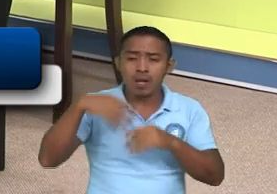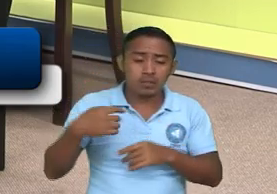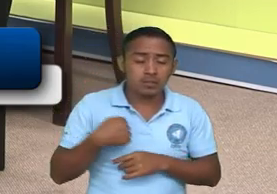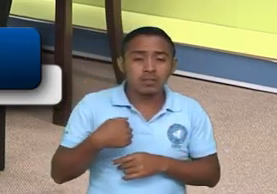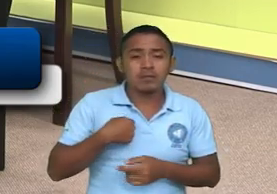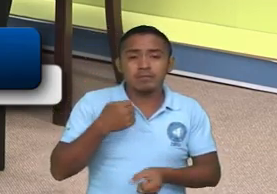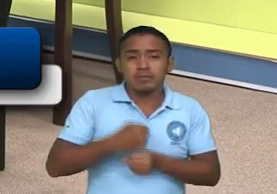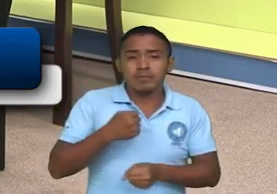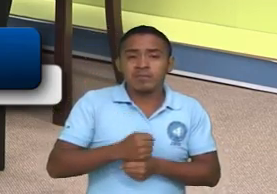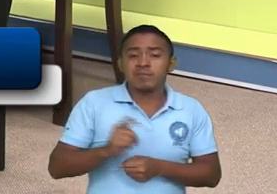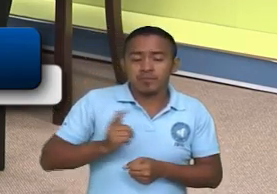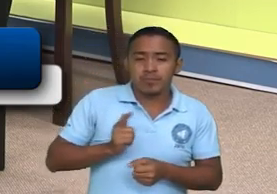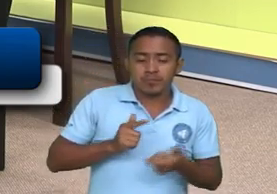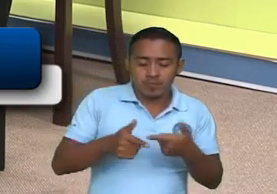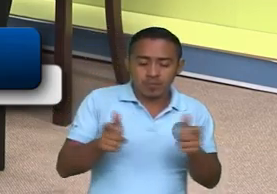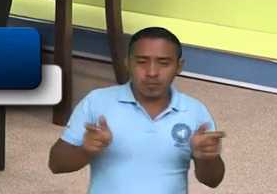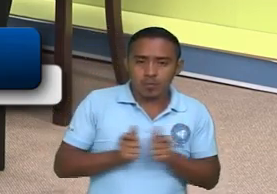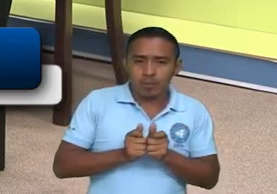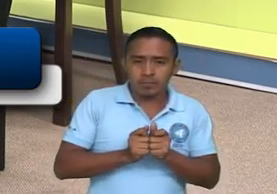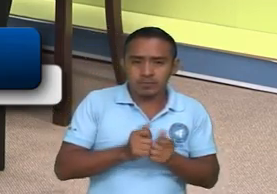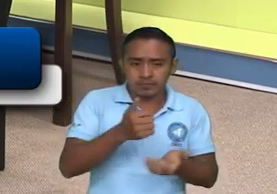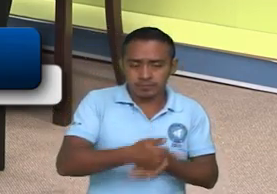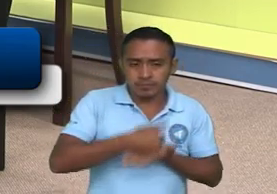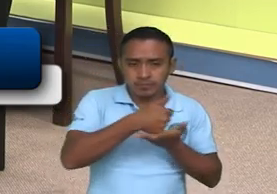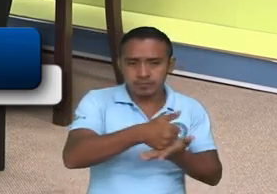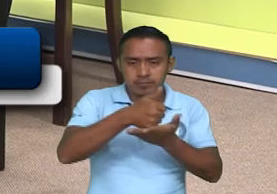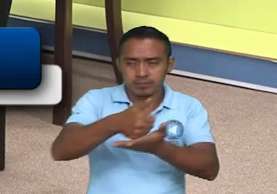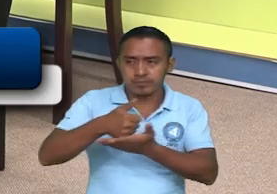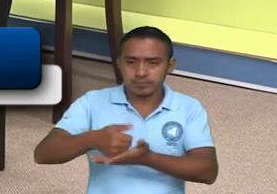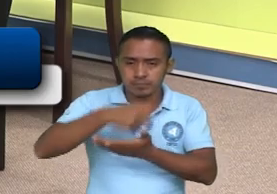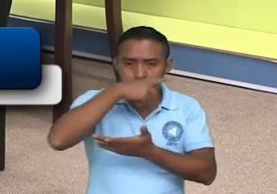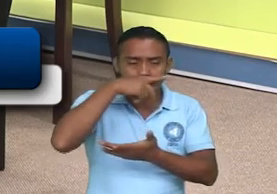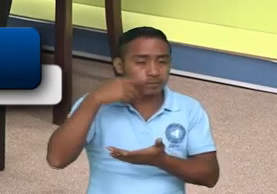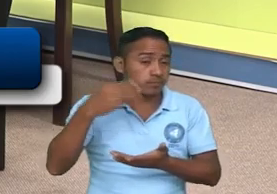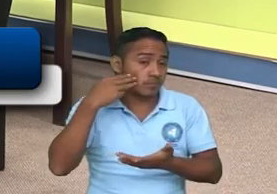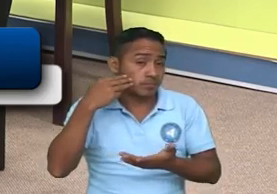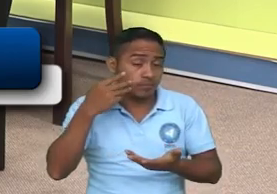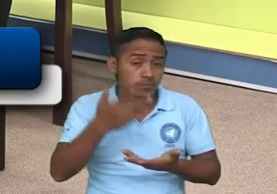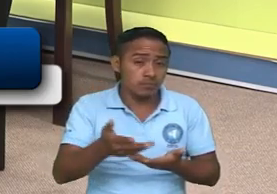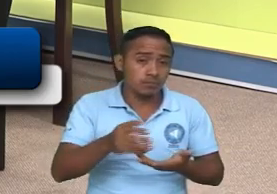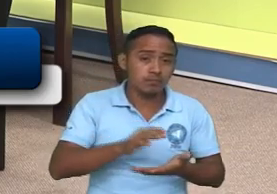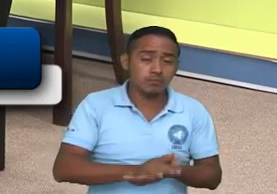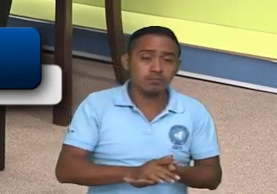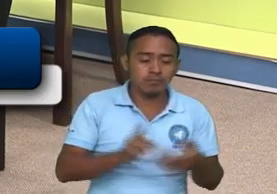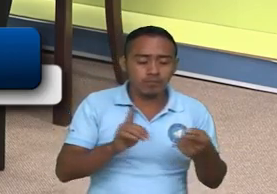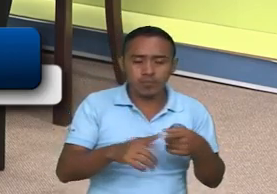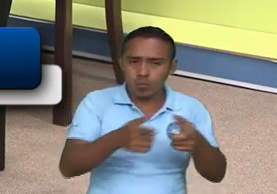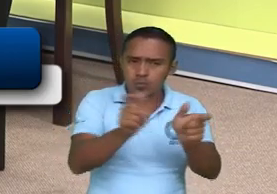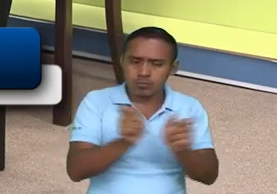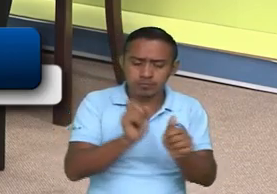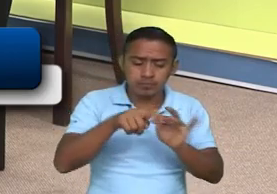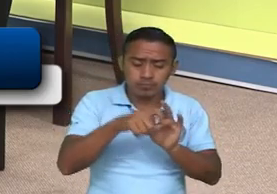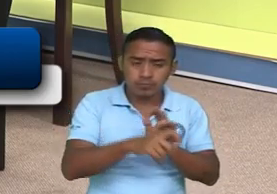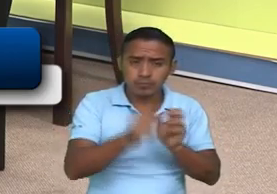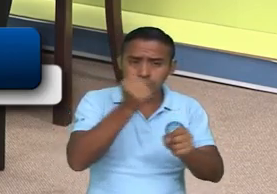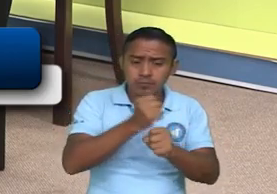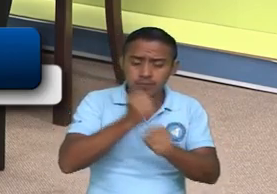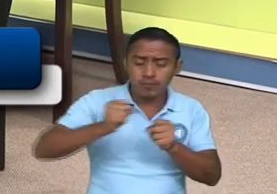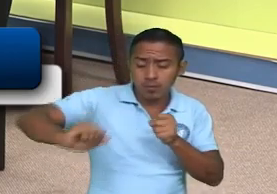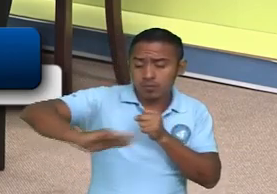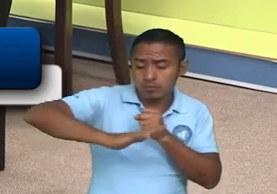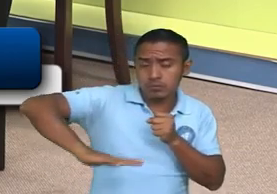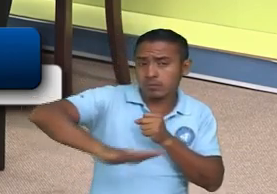evaluaciones psicológicas. En la mayoría, sí, en todos los hospitales del sistema público y aún en el sistema privado, pero